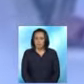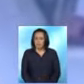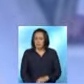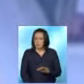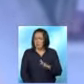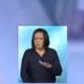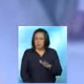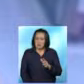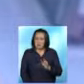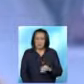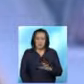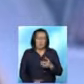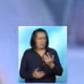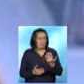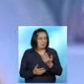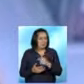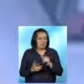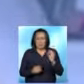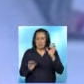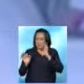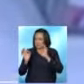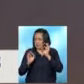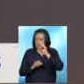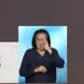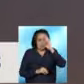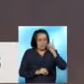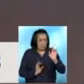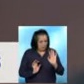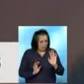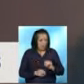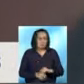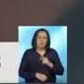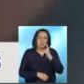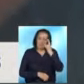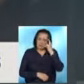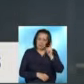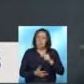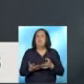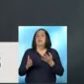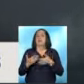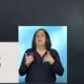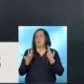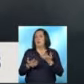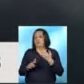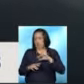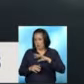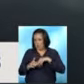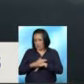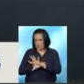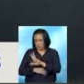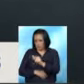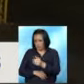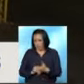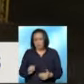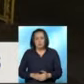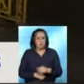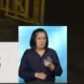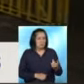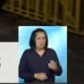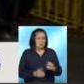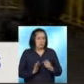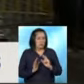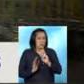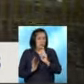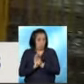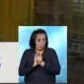Habrían calculado cada detalle para distraer a los agentes policiales y así perpetrar el atraco. Les tomó menos